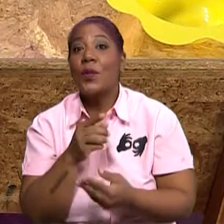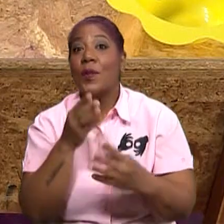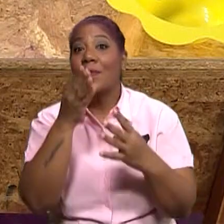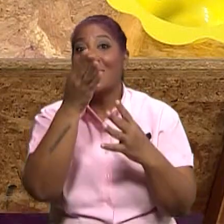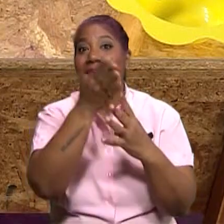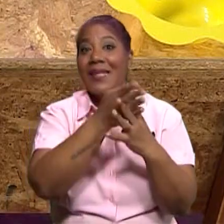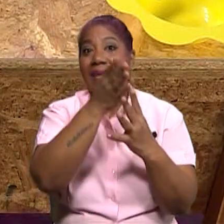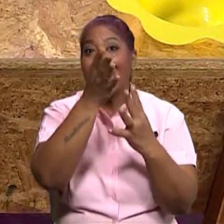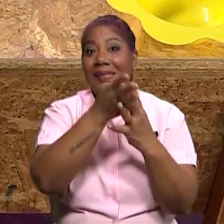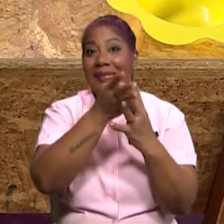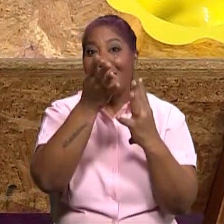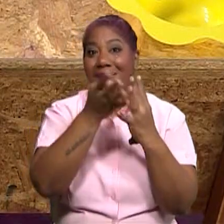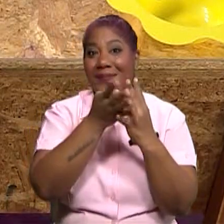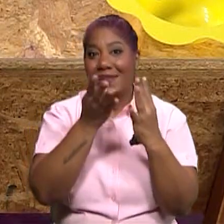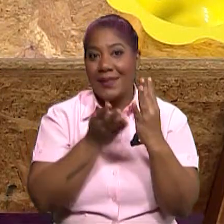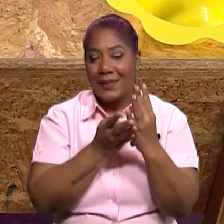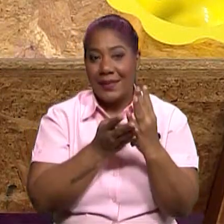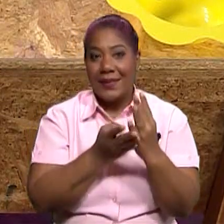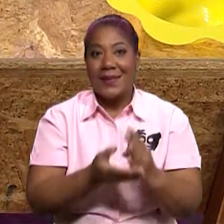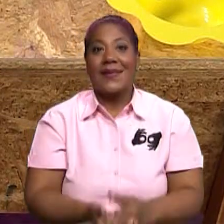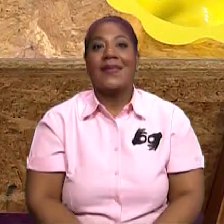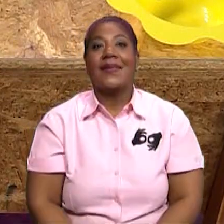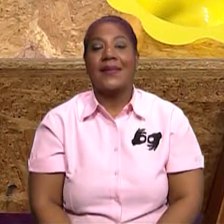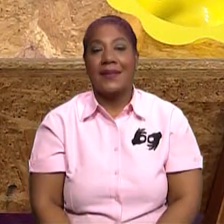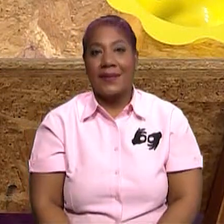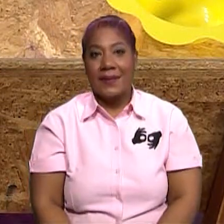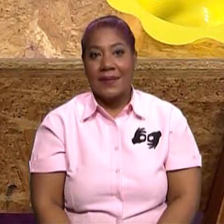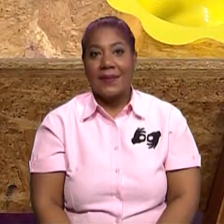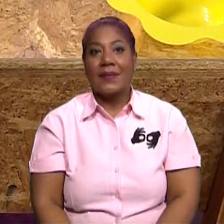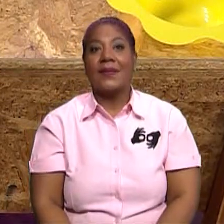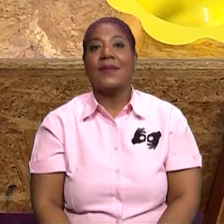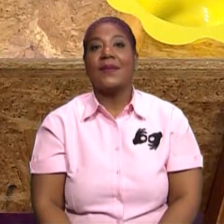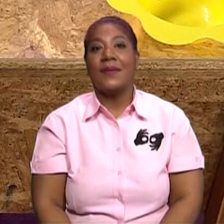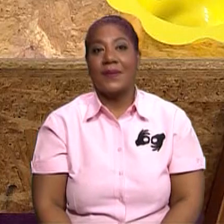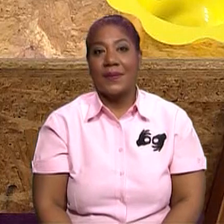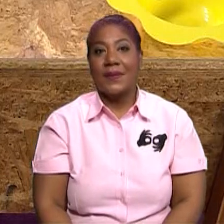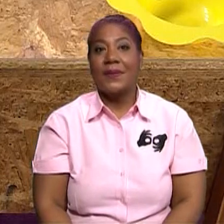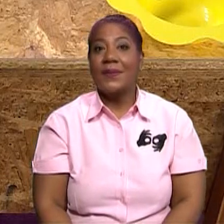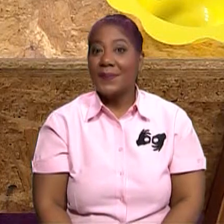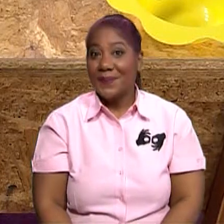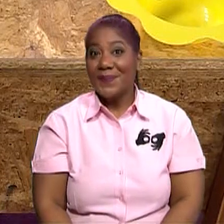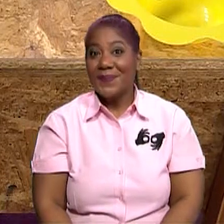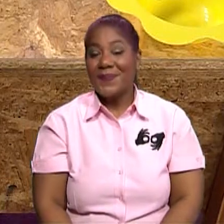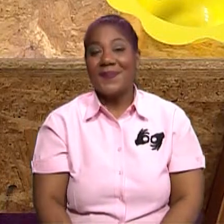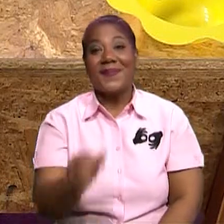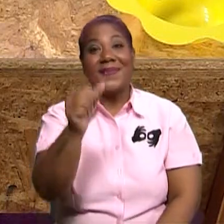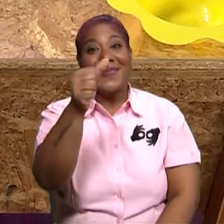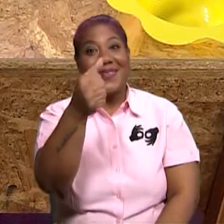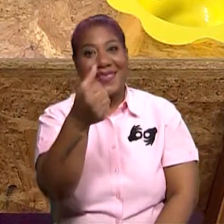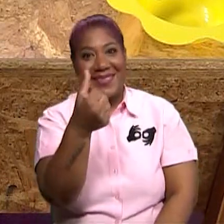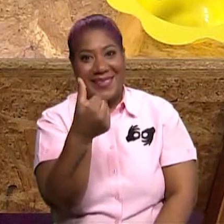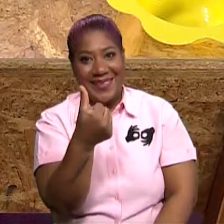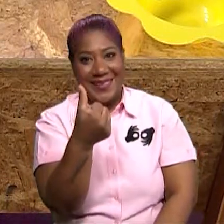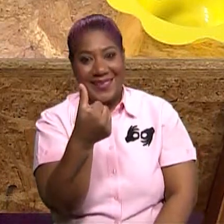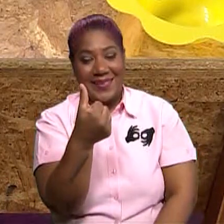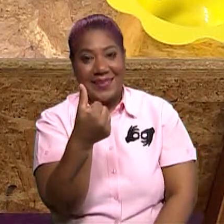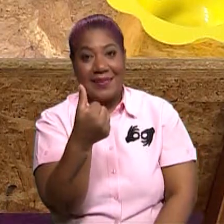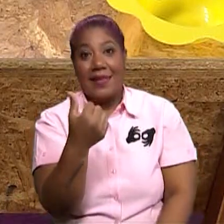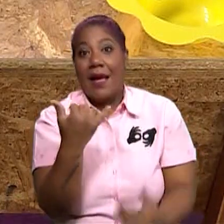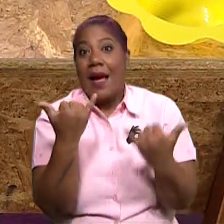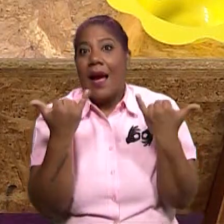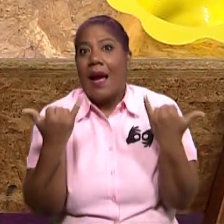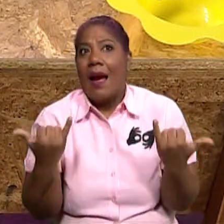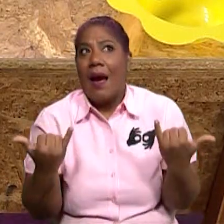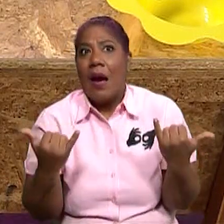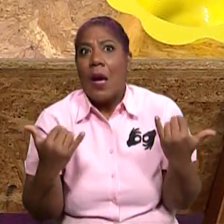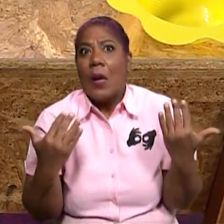1, 2, 3, 4, 5, 6, 7, 8, 9 y 10. Ahora, ¿qué dice? Lo